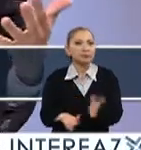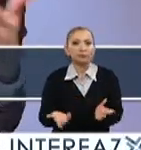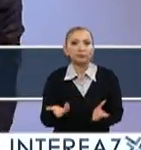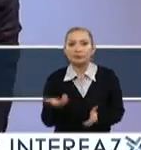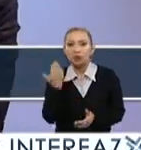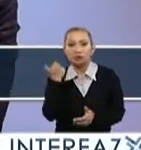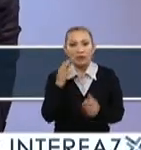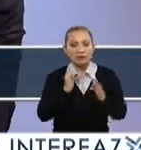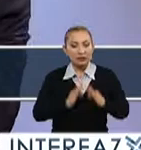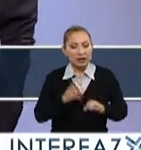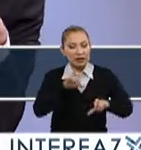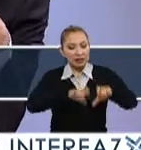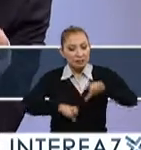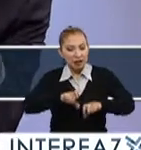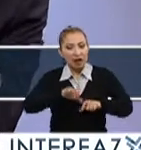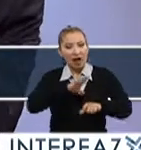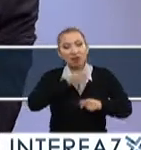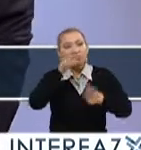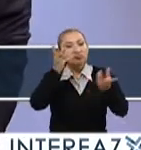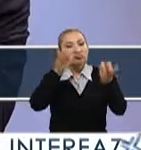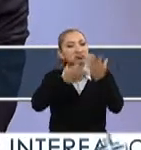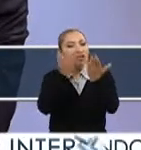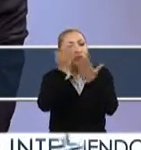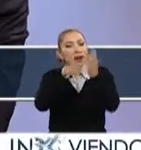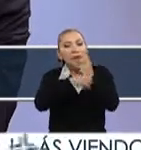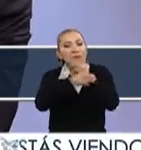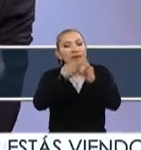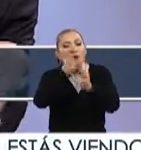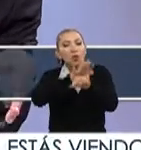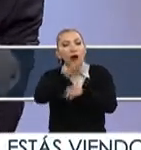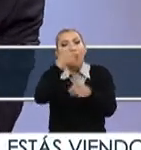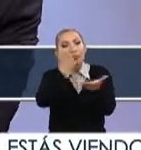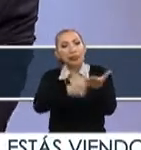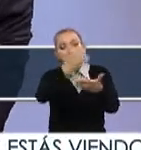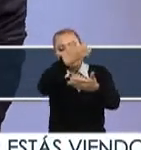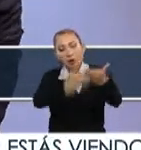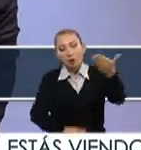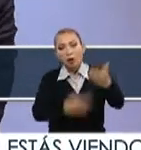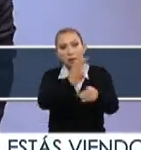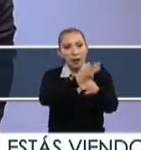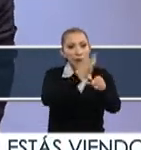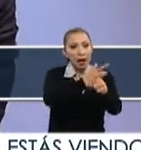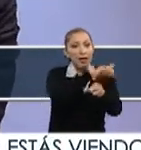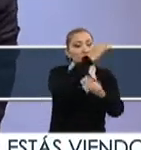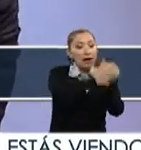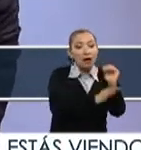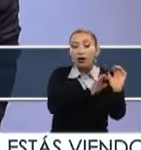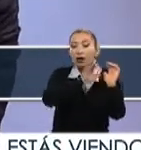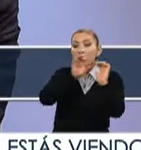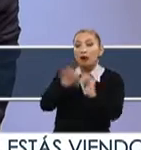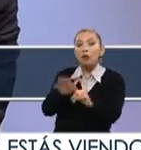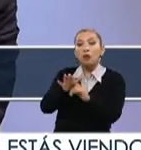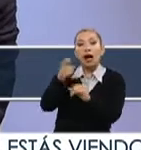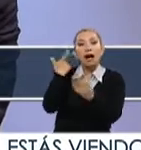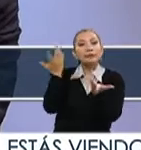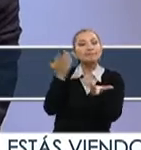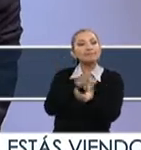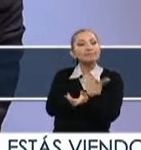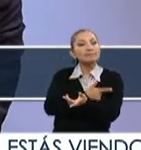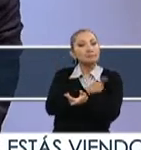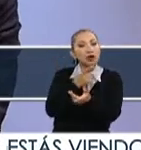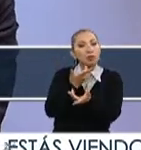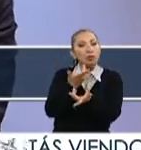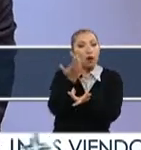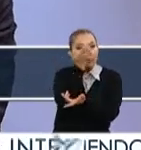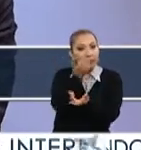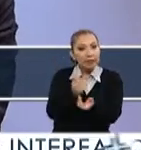no sé si física, química, humanidades, ¿cuáles son, terminando la preparatoria, cuáles son esos gustos que debe tener